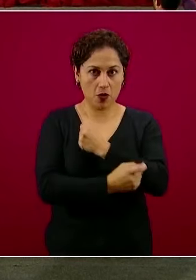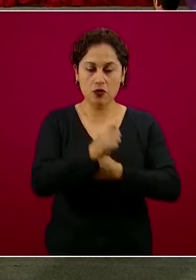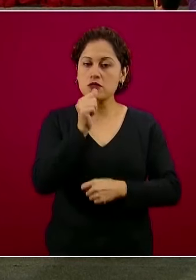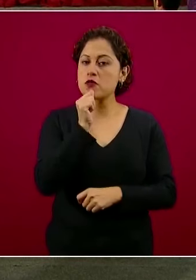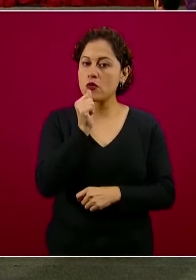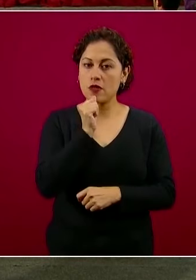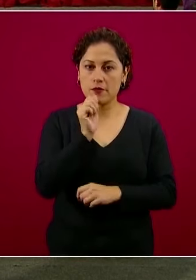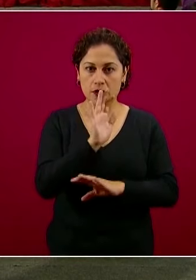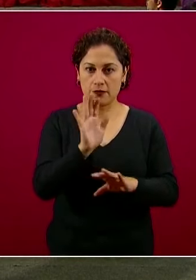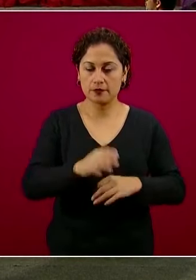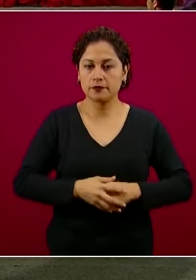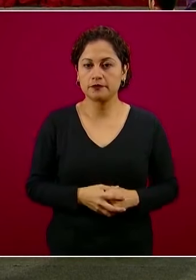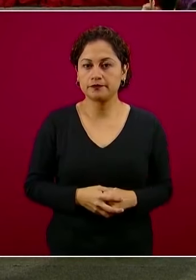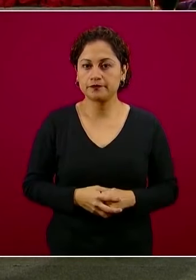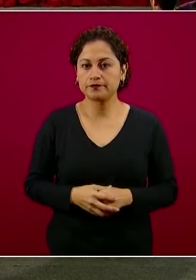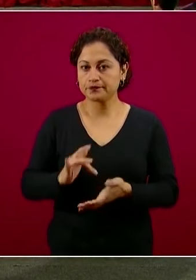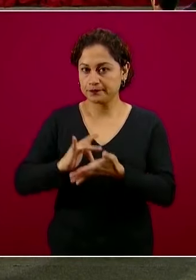Gracias, doctor.